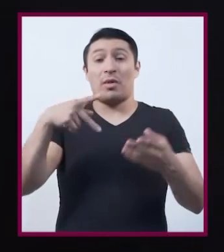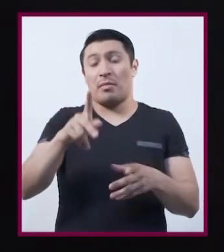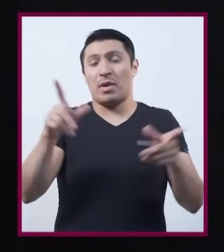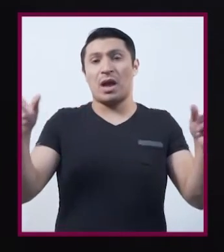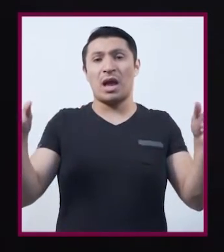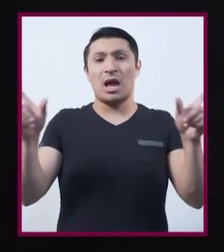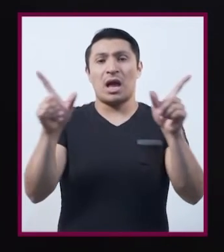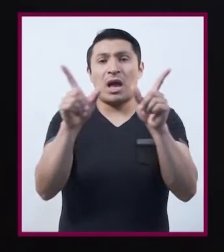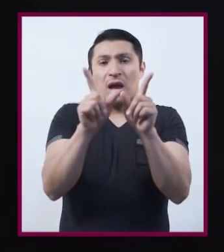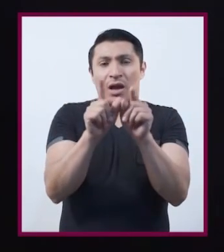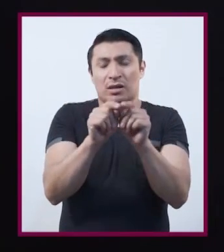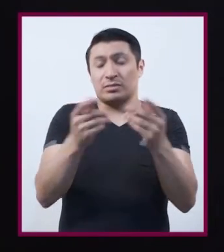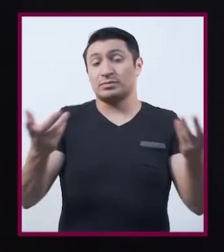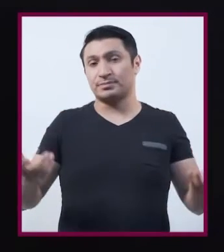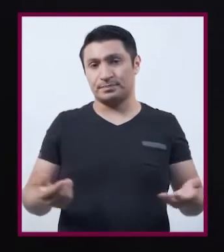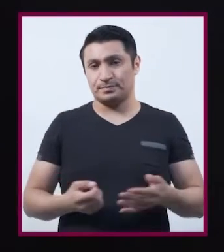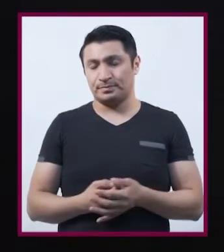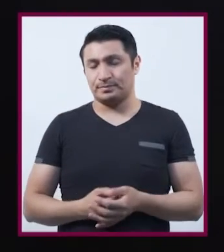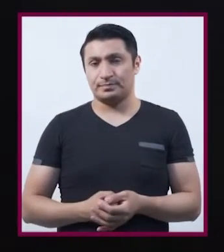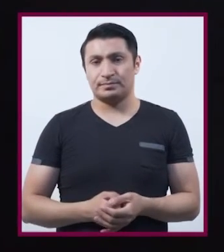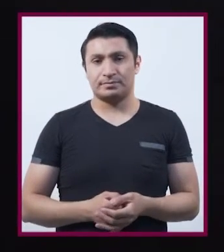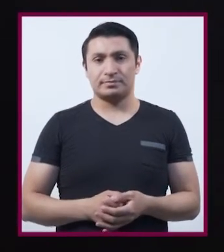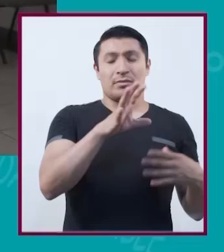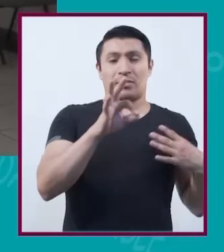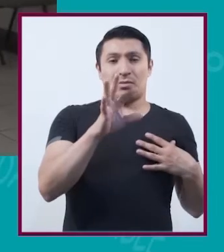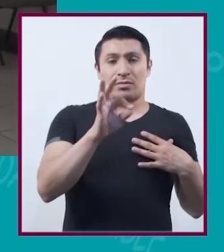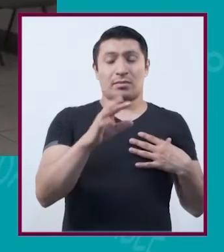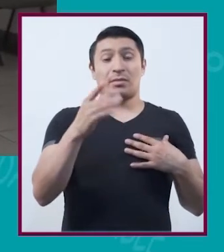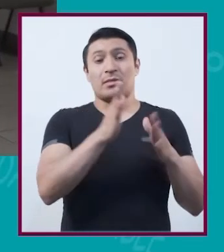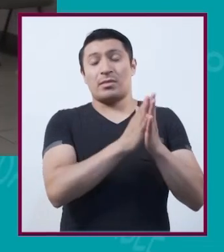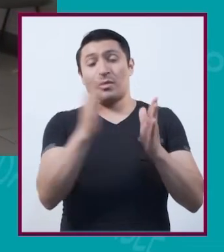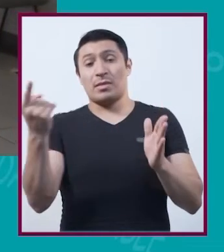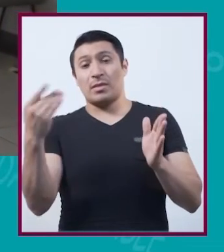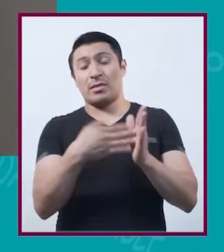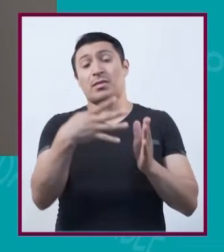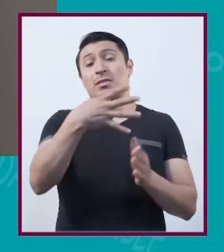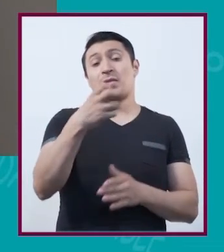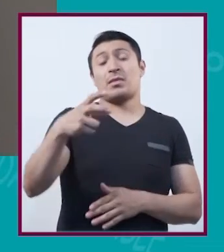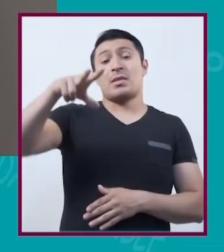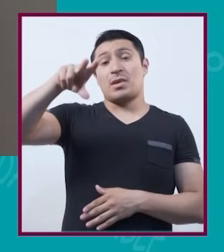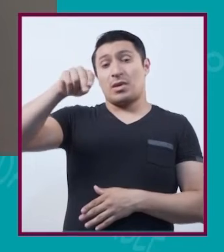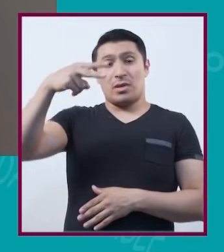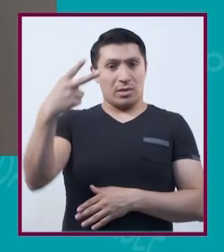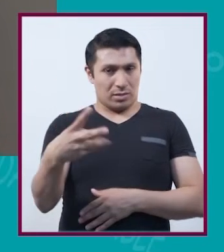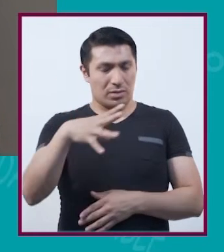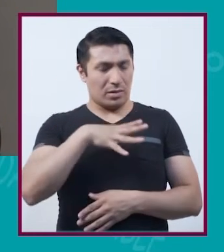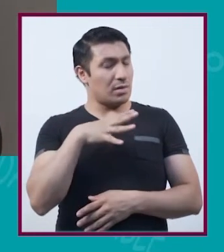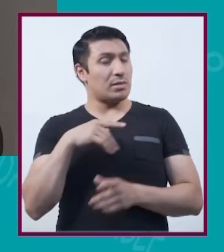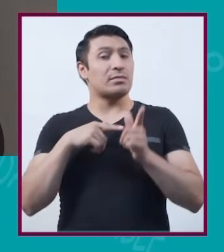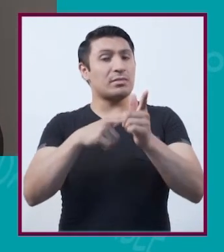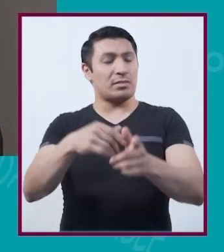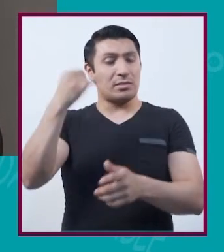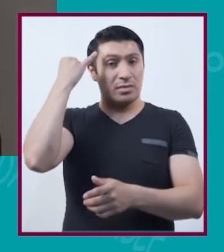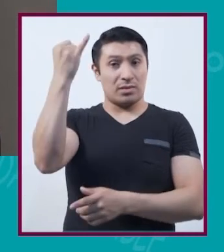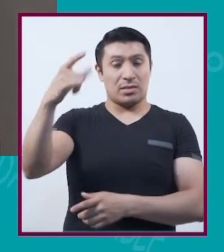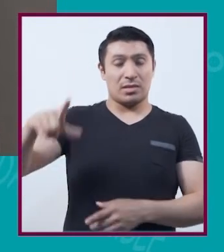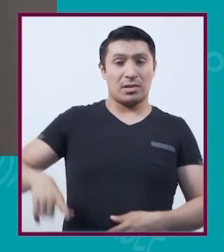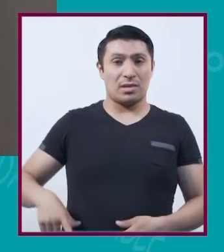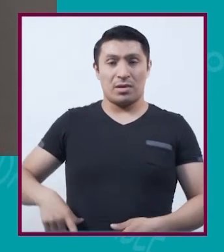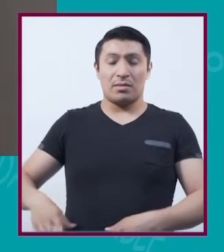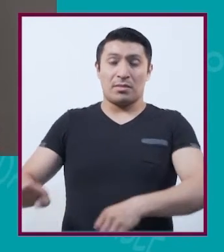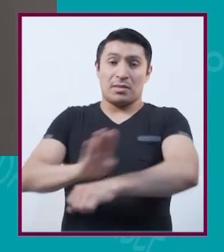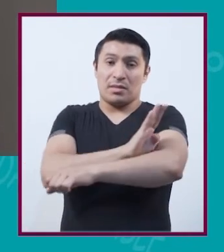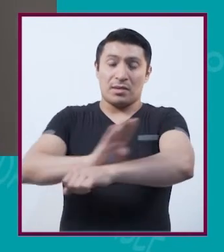que mucho, pero sinteticémoslo de la siguiente manera. De 1940 a